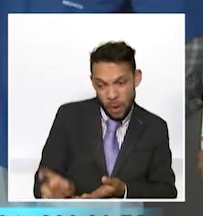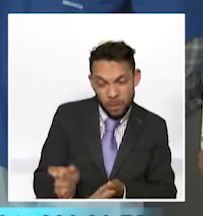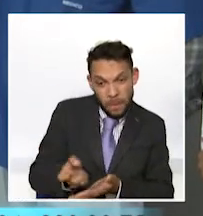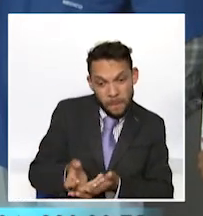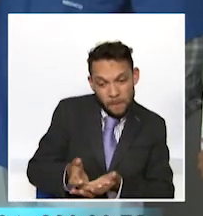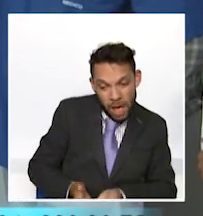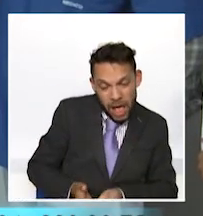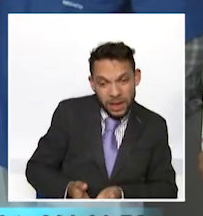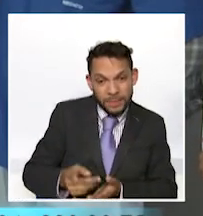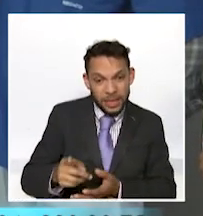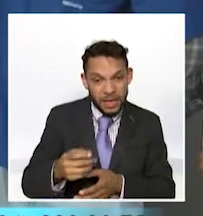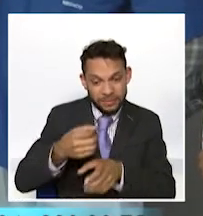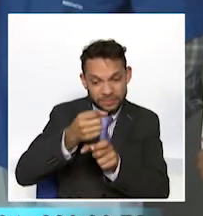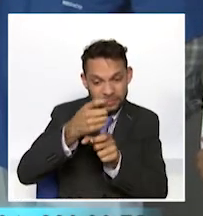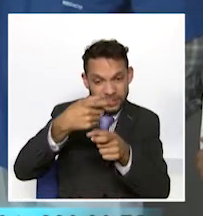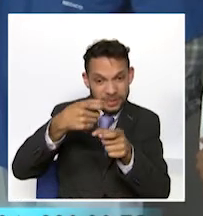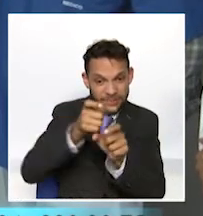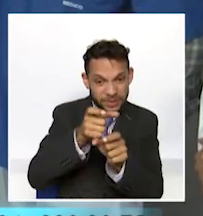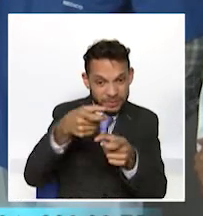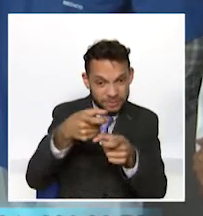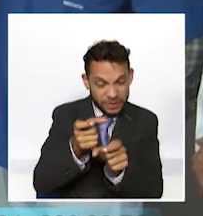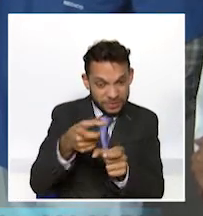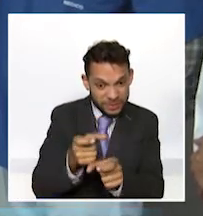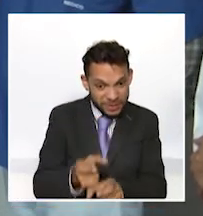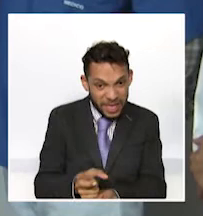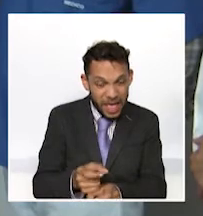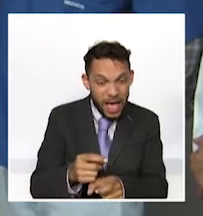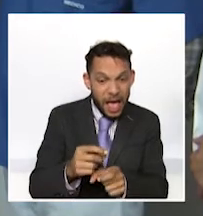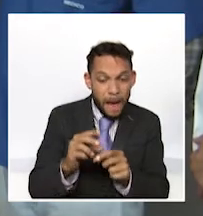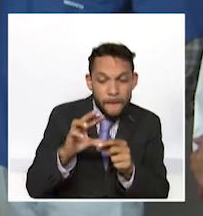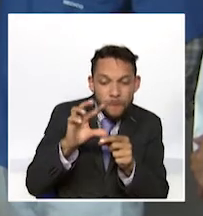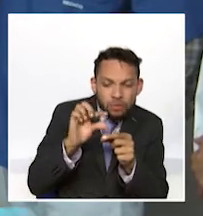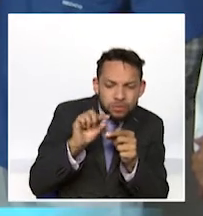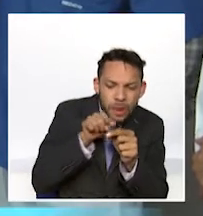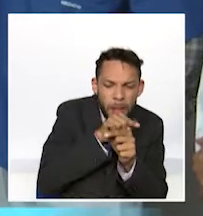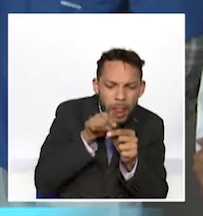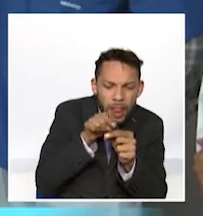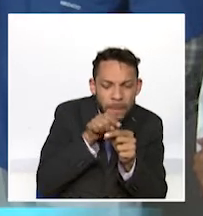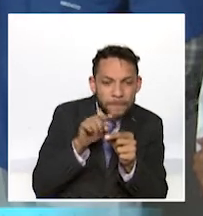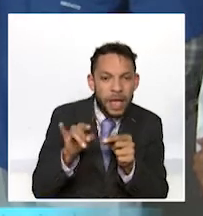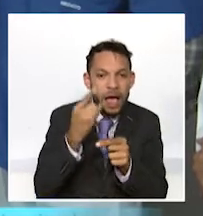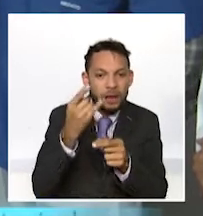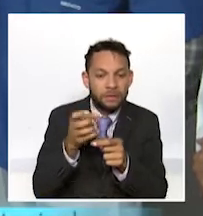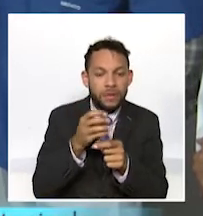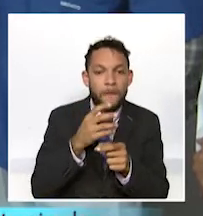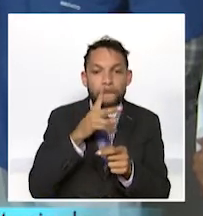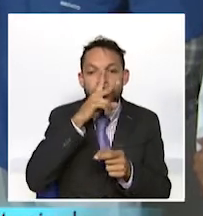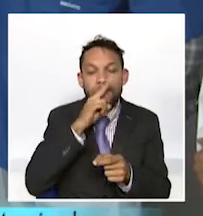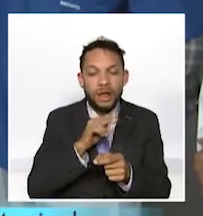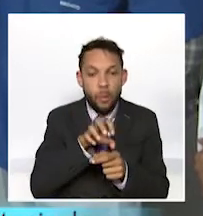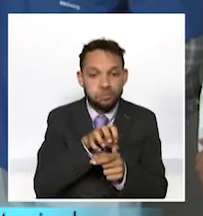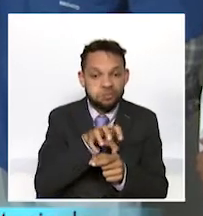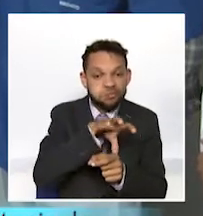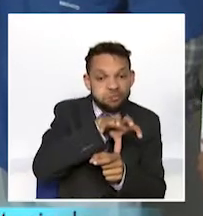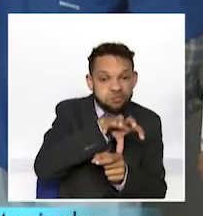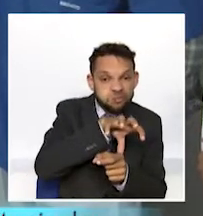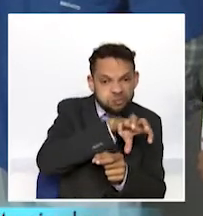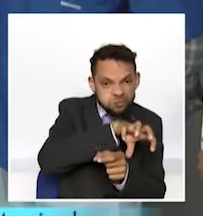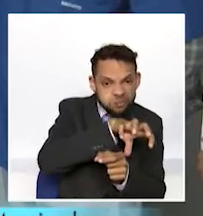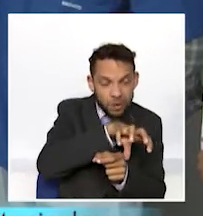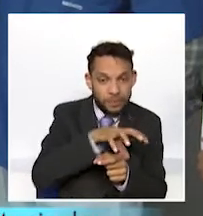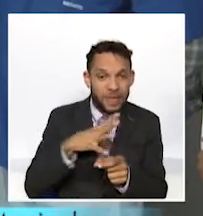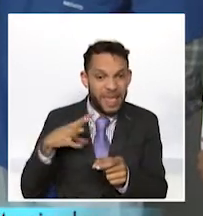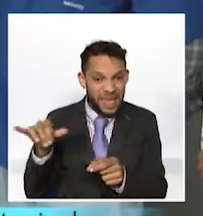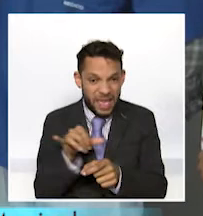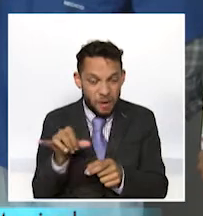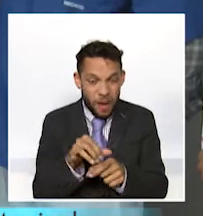espacios transparentes que vemos entre una vértebra y otra, que llamamos discos vertebrales, se empiezan a embombar como una dona cuando hacemos presión de arriba hacia